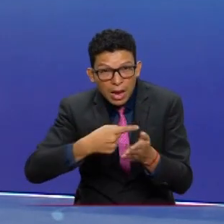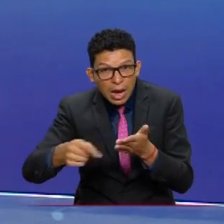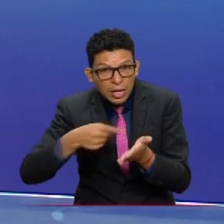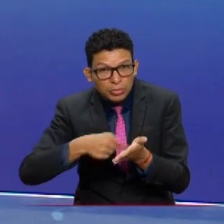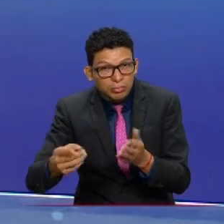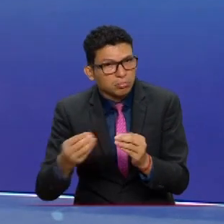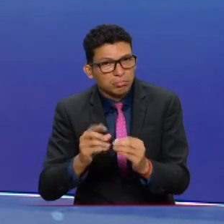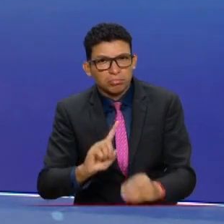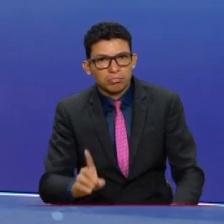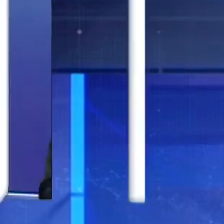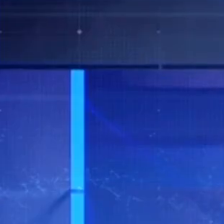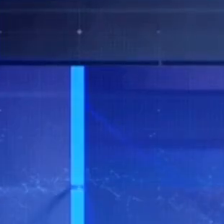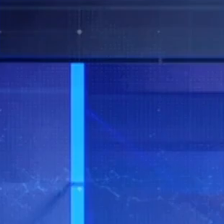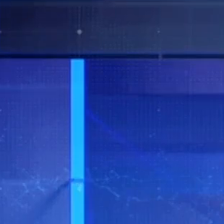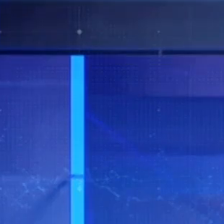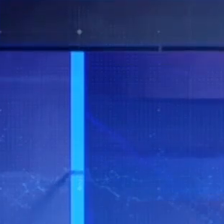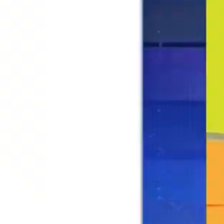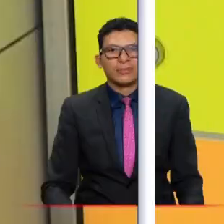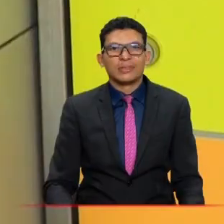adicional.